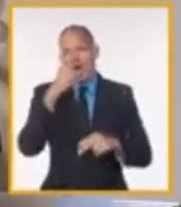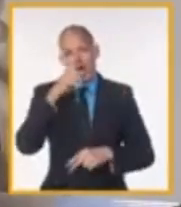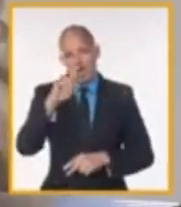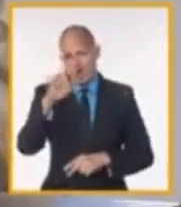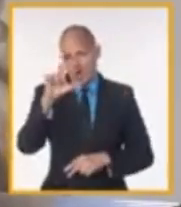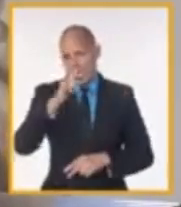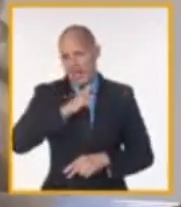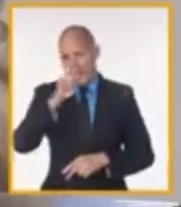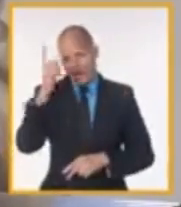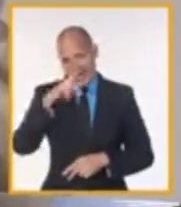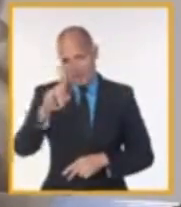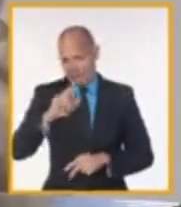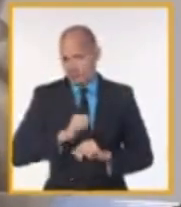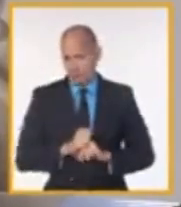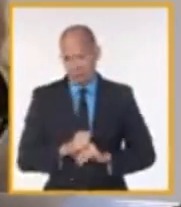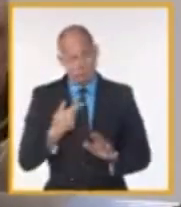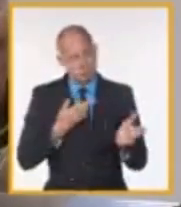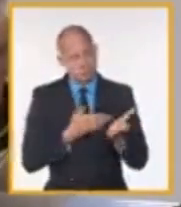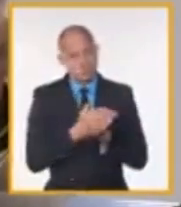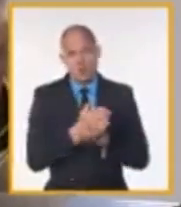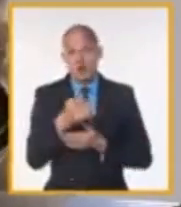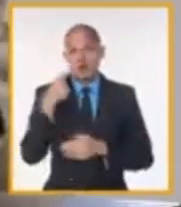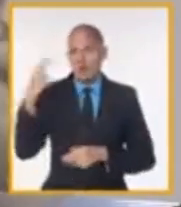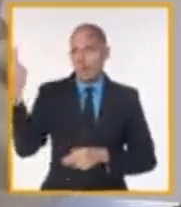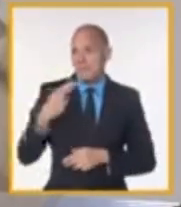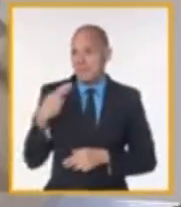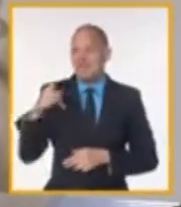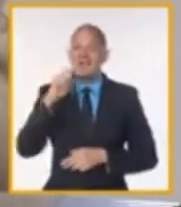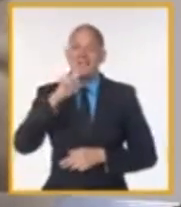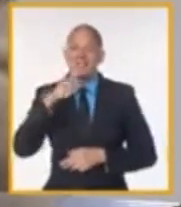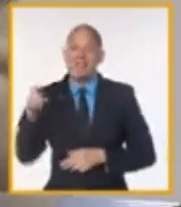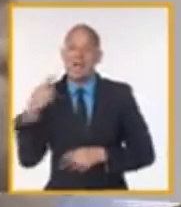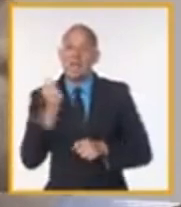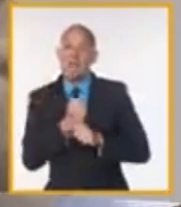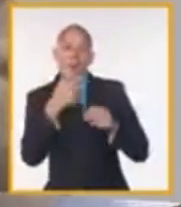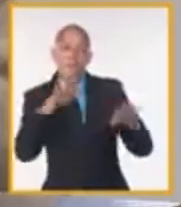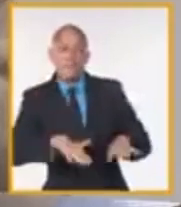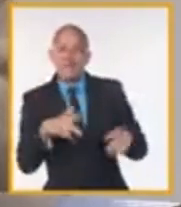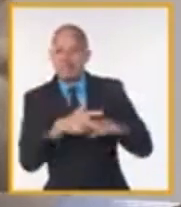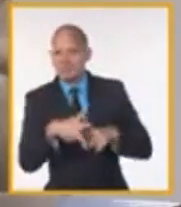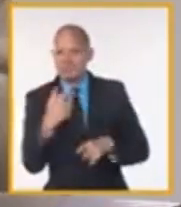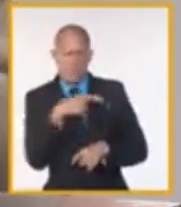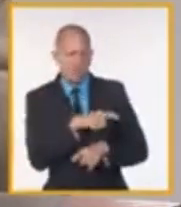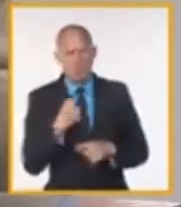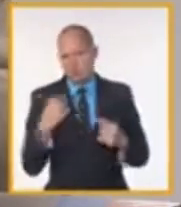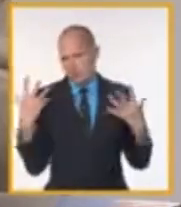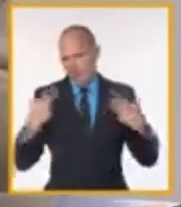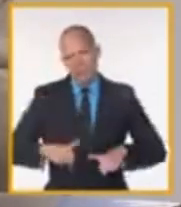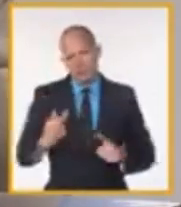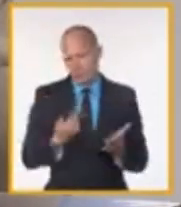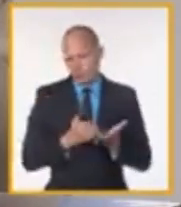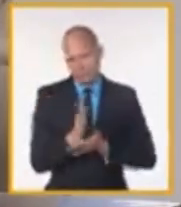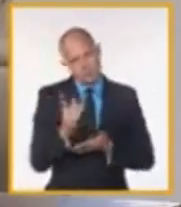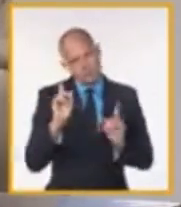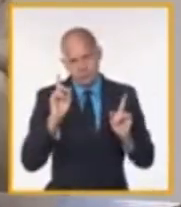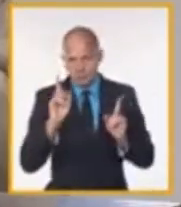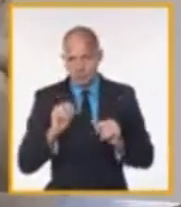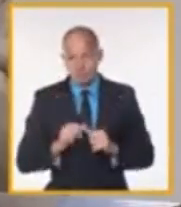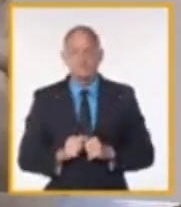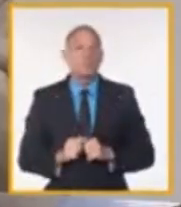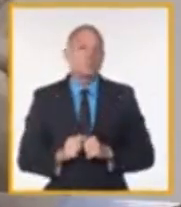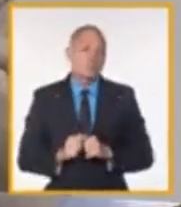autorizado por la agencia internacional de energía atómica es más se están promoviendo como